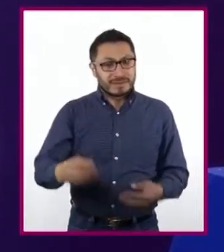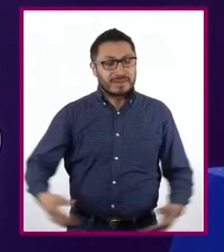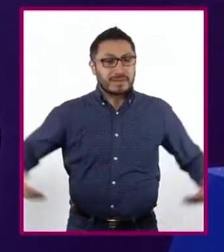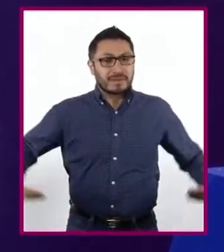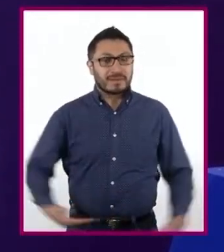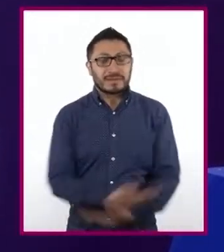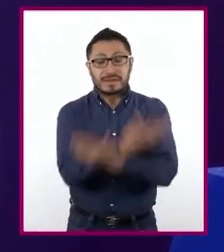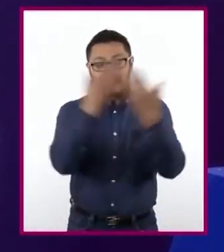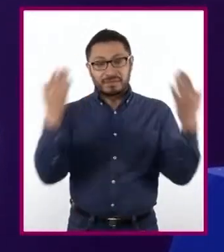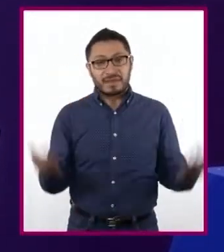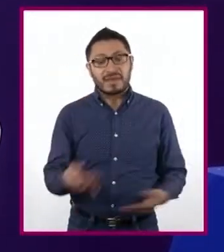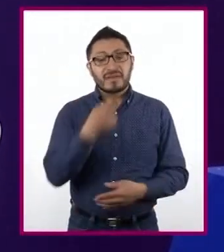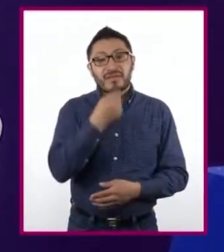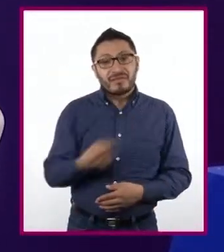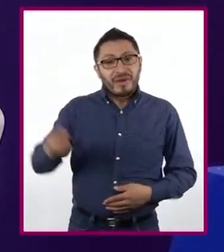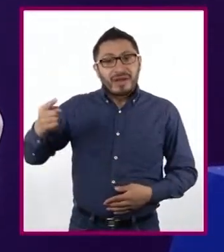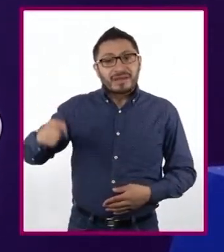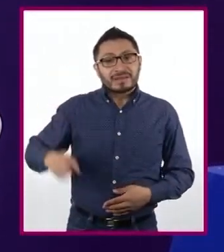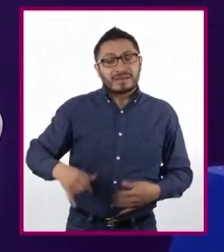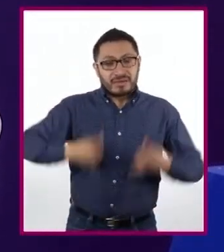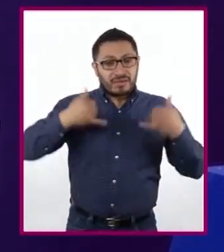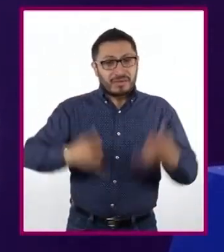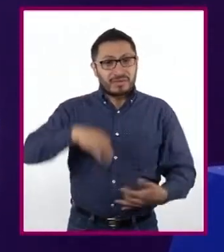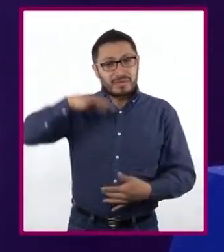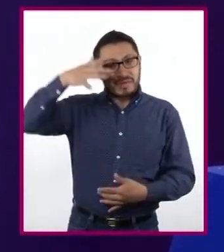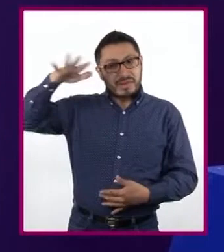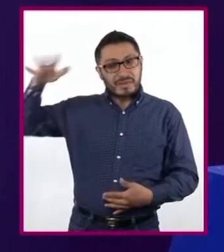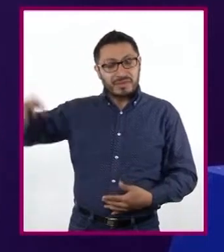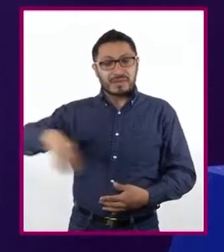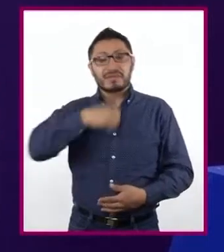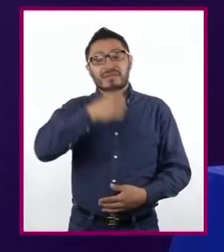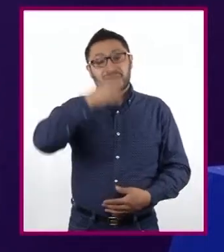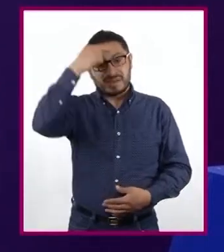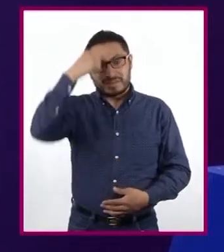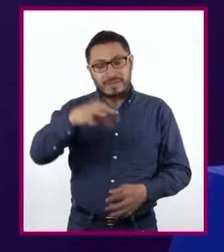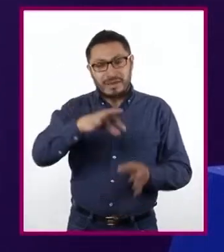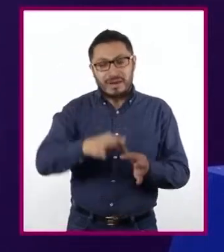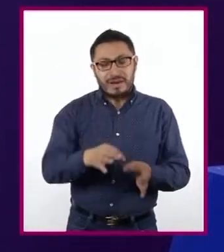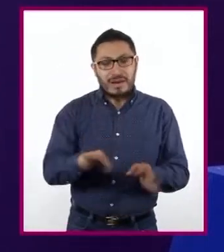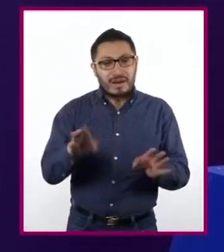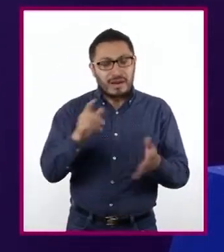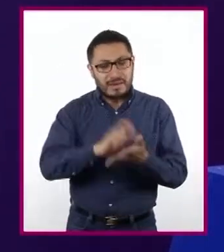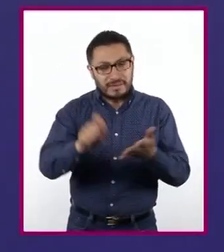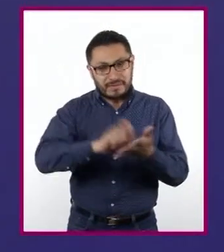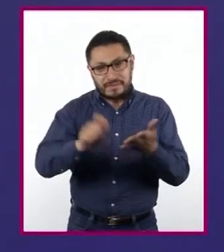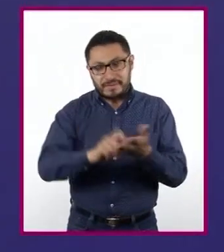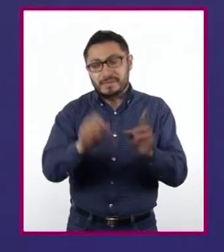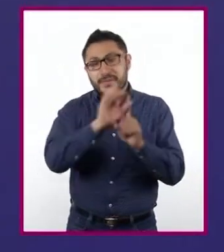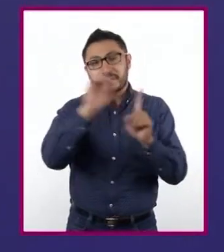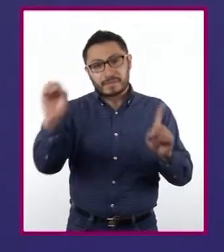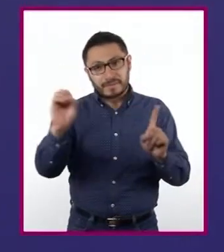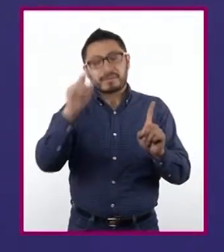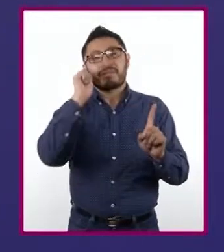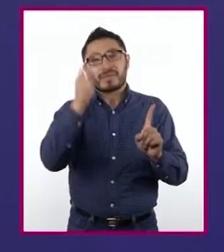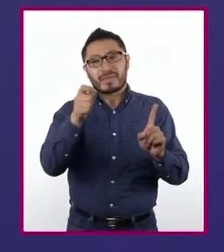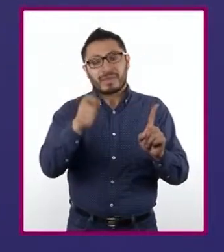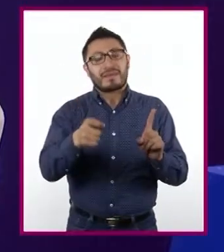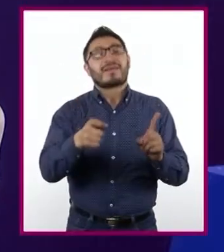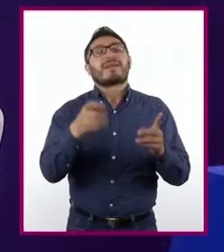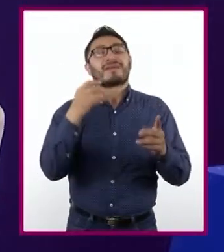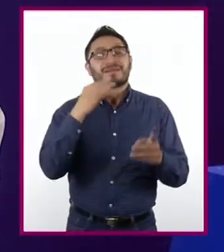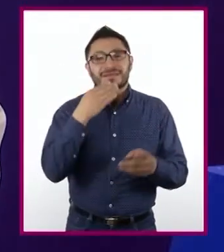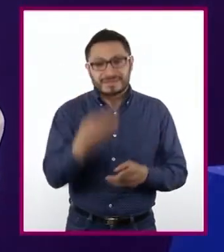juventud, adultez, vejez, como eje para organizar la trama narrativa, lo que quiere decir que